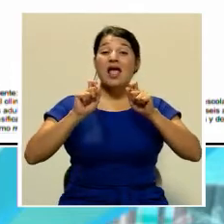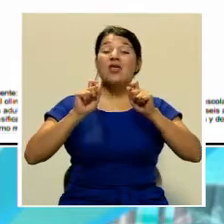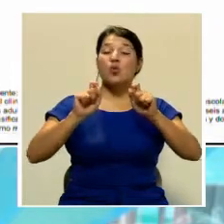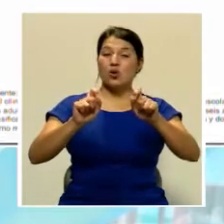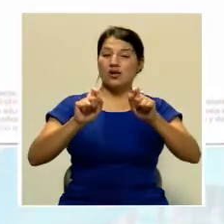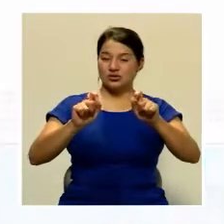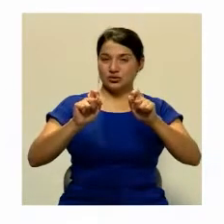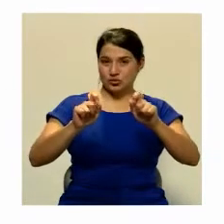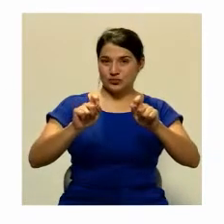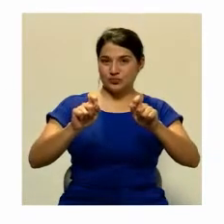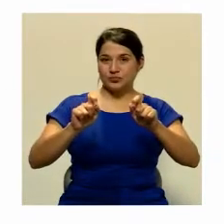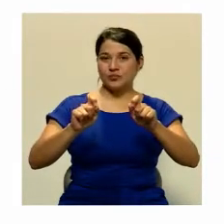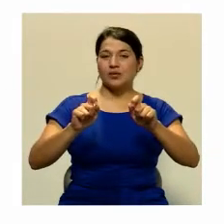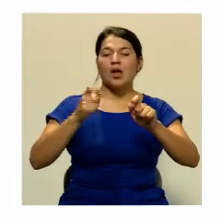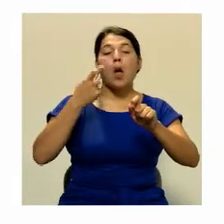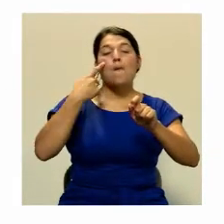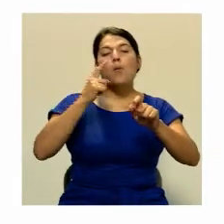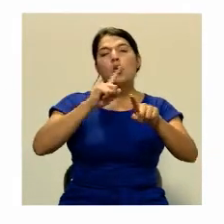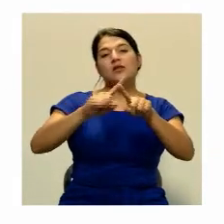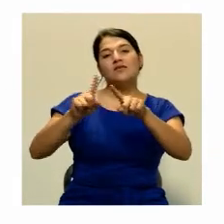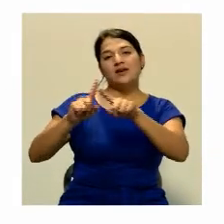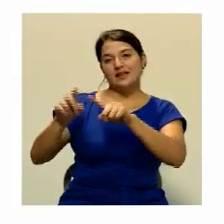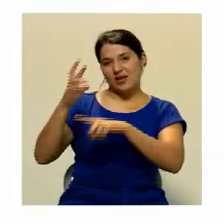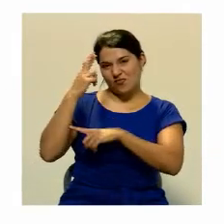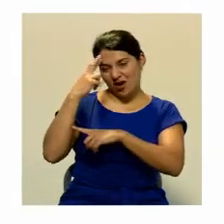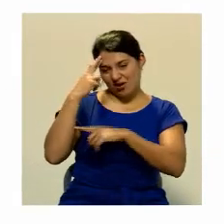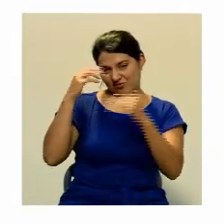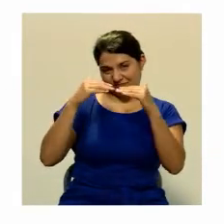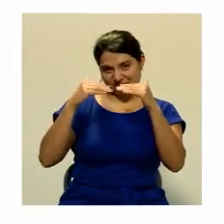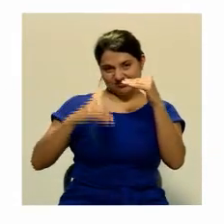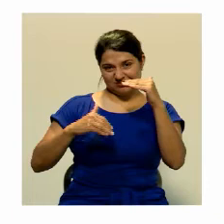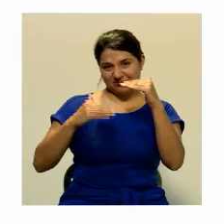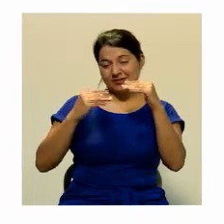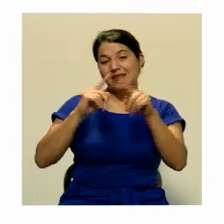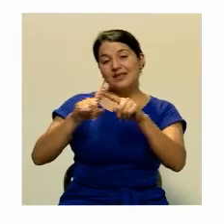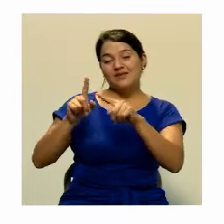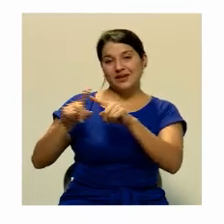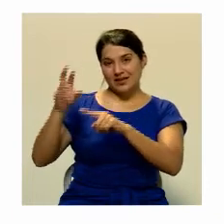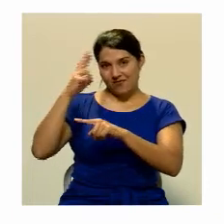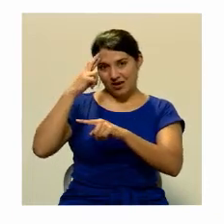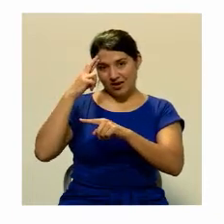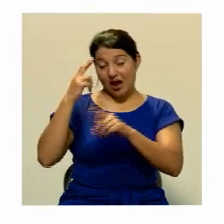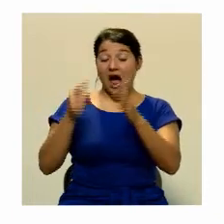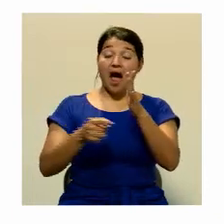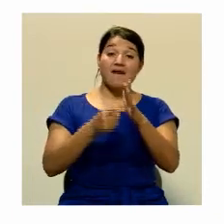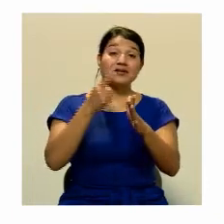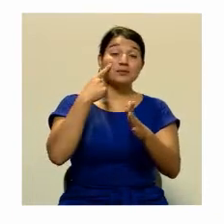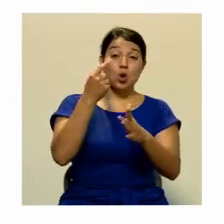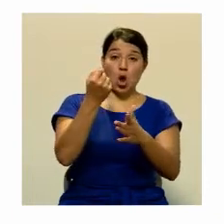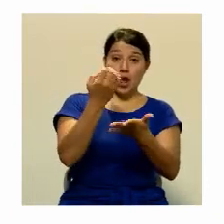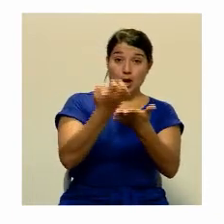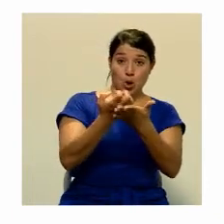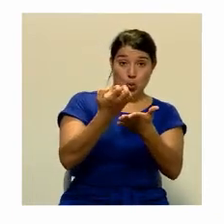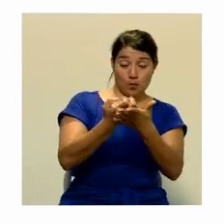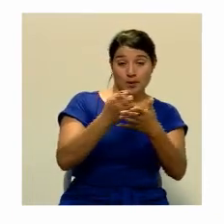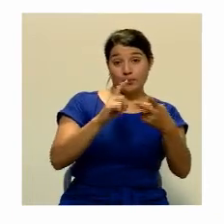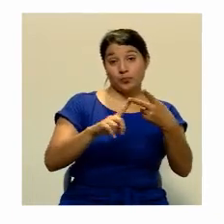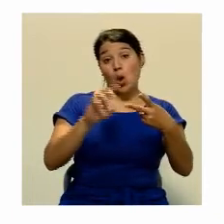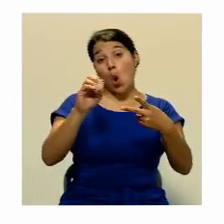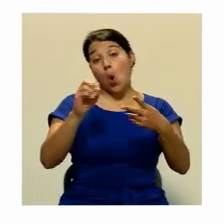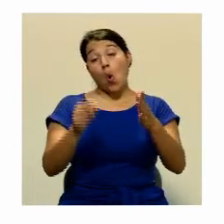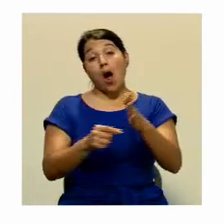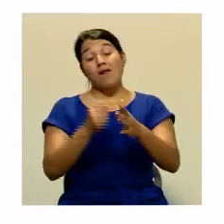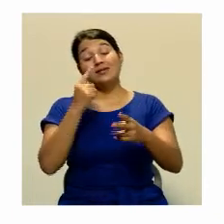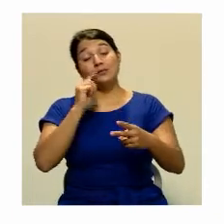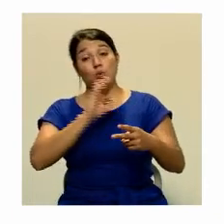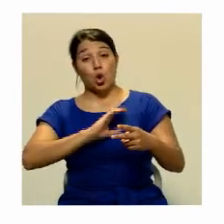factores, ¿verdad? Se van a explicar por factores de ingreso, como estábamos viendo recién, y por condiciones en